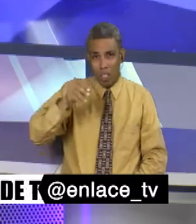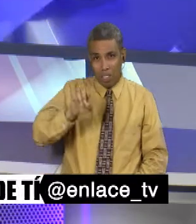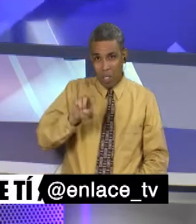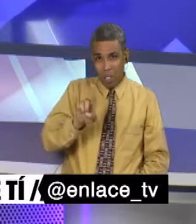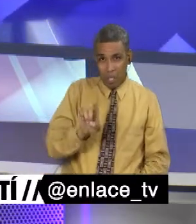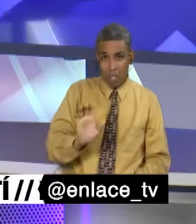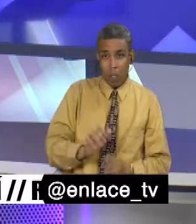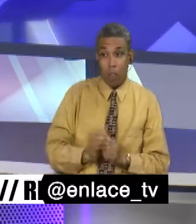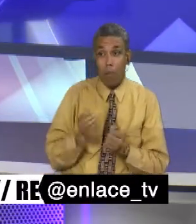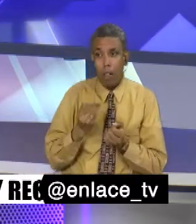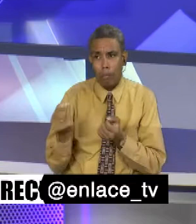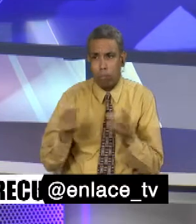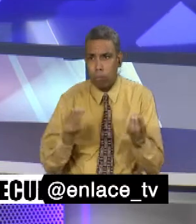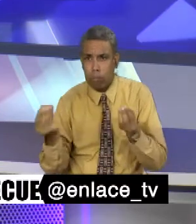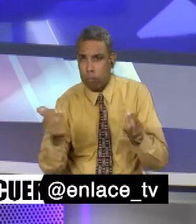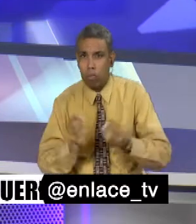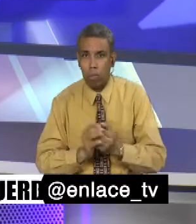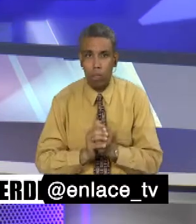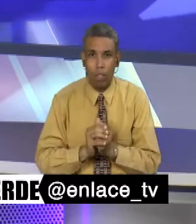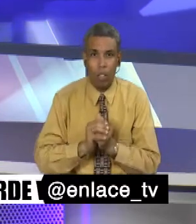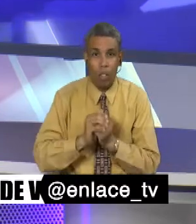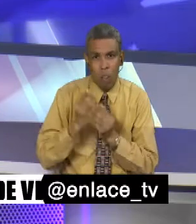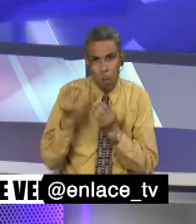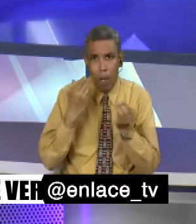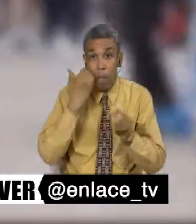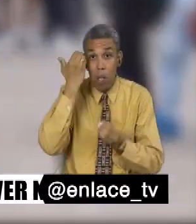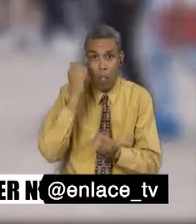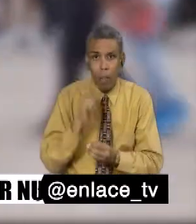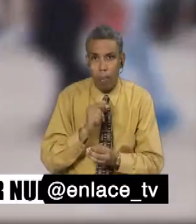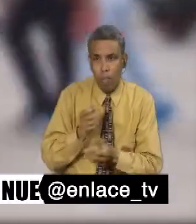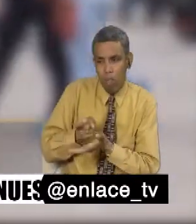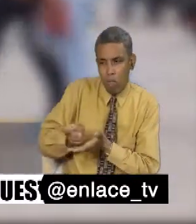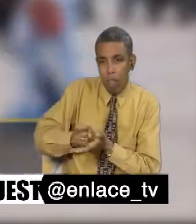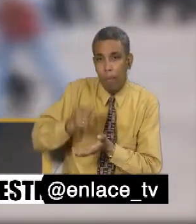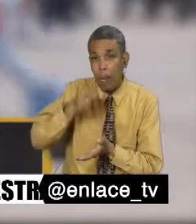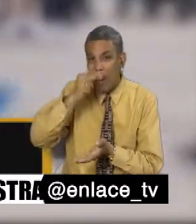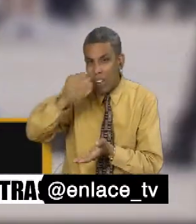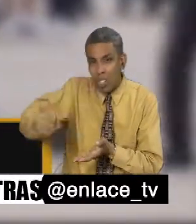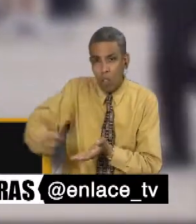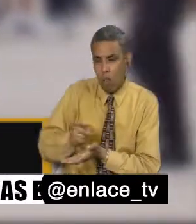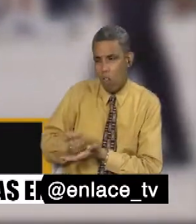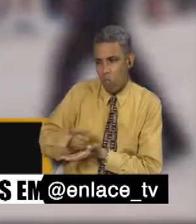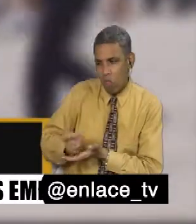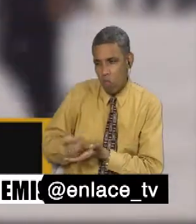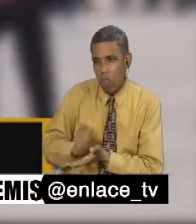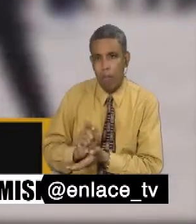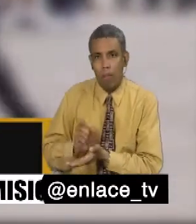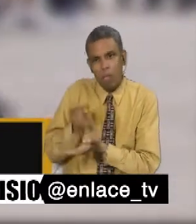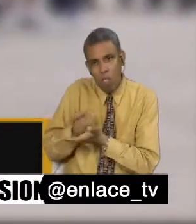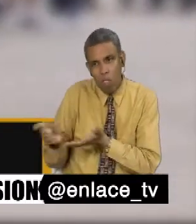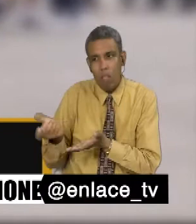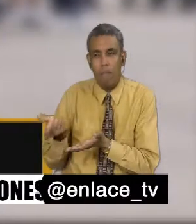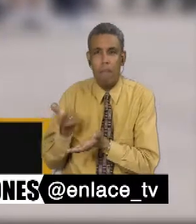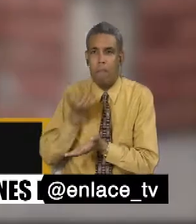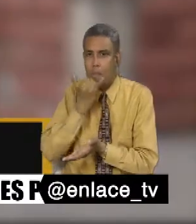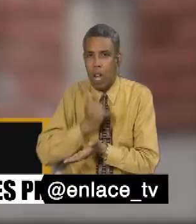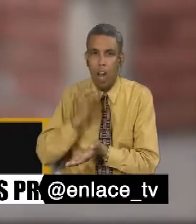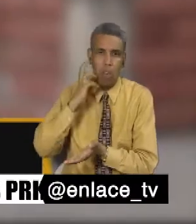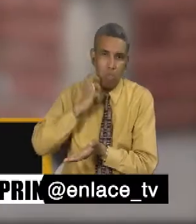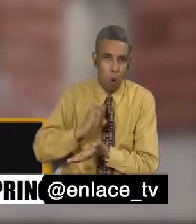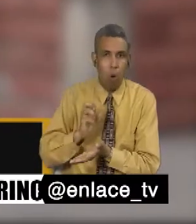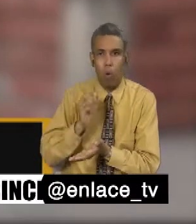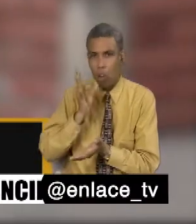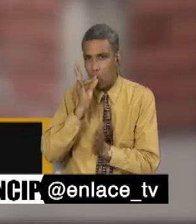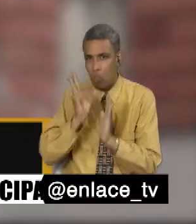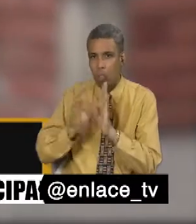de las bandas criminales para cometer actos delictivos. De 50 a 200 mil pesos sería el pago a los menores de edad por parte